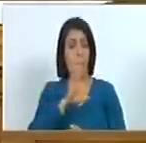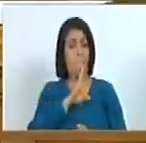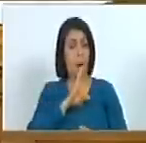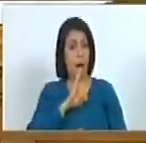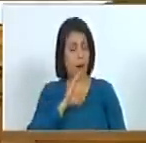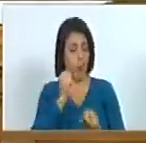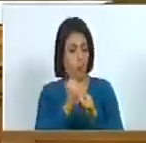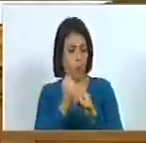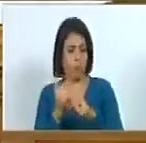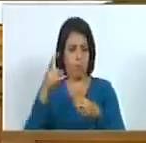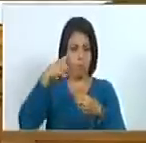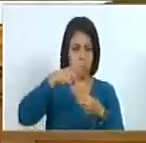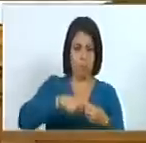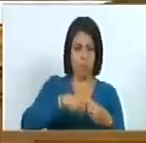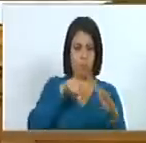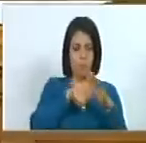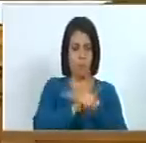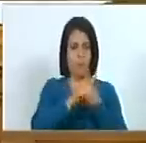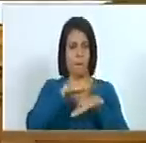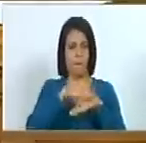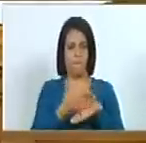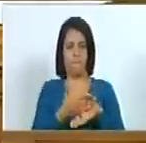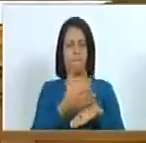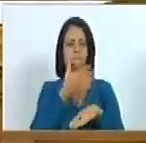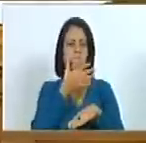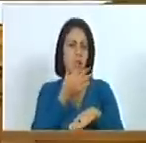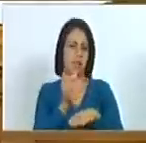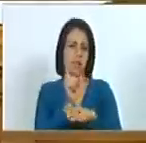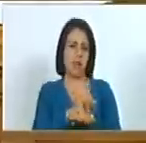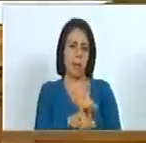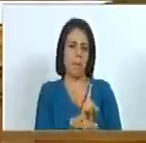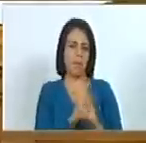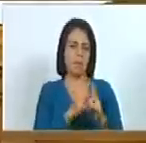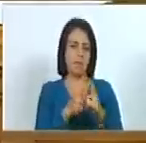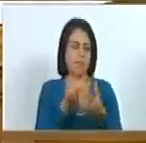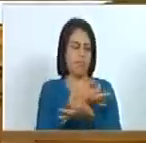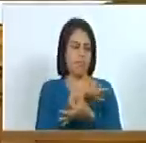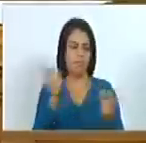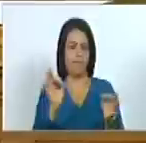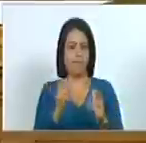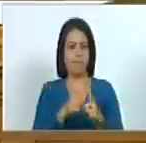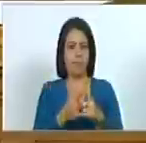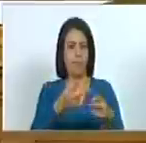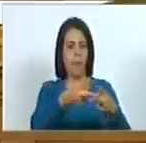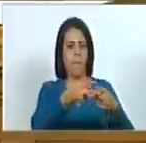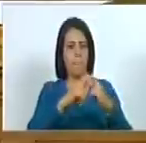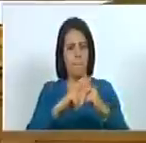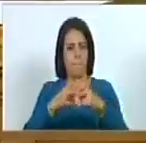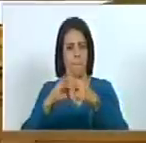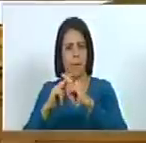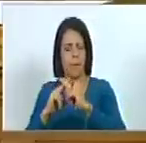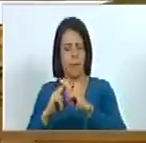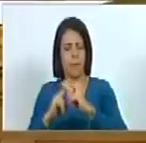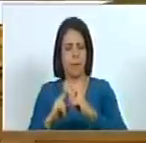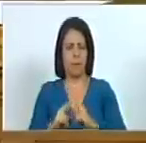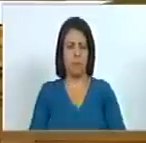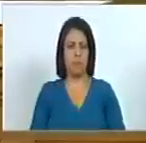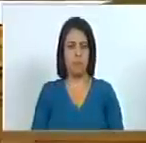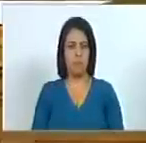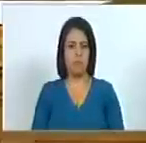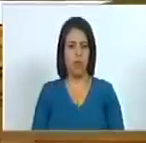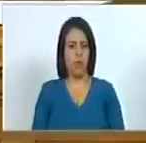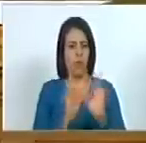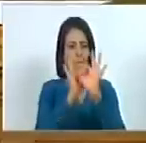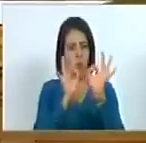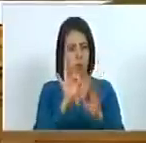para que los trabajadores puedan acceder de manera rápida, de manera eficiente a créditos, a